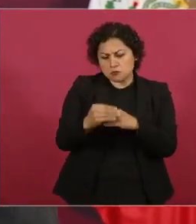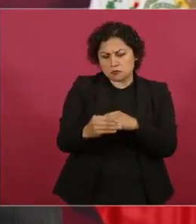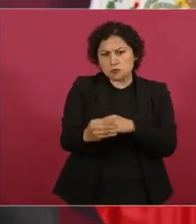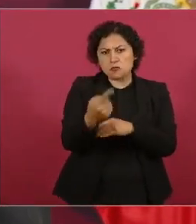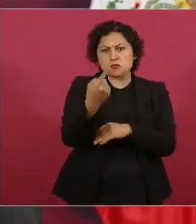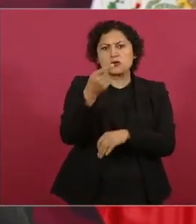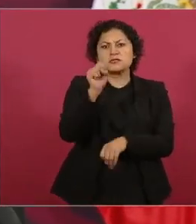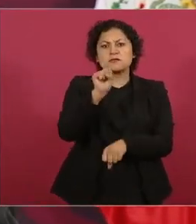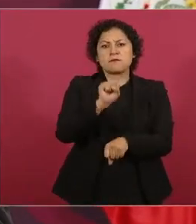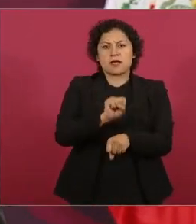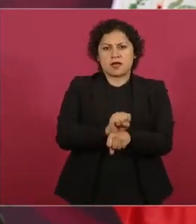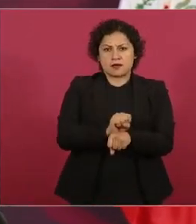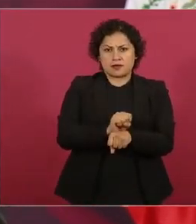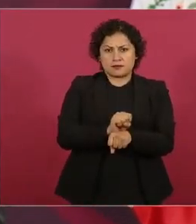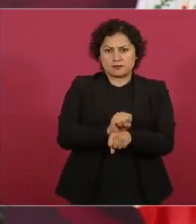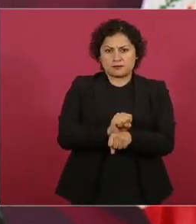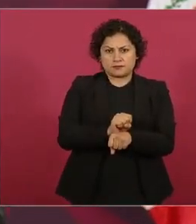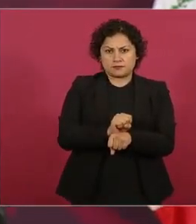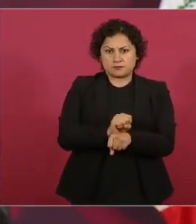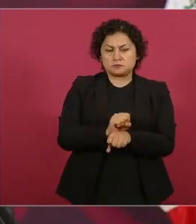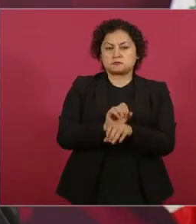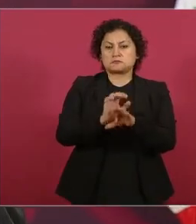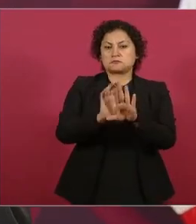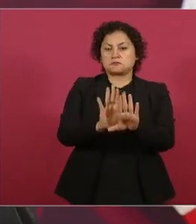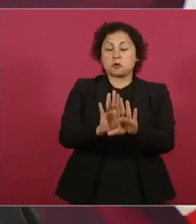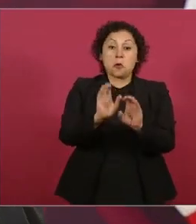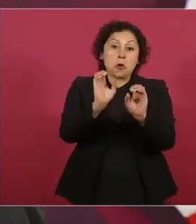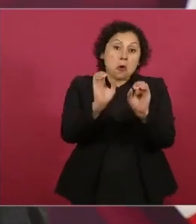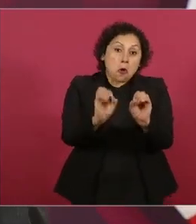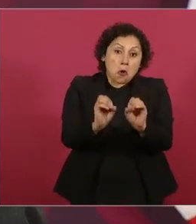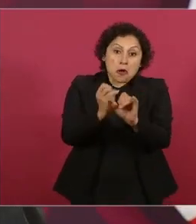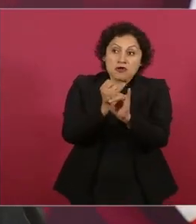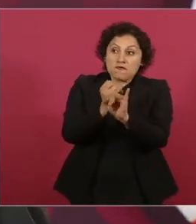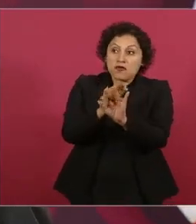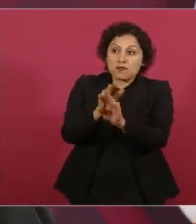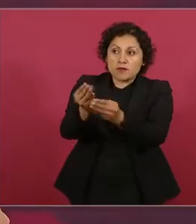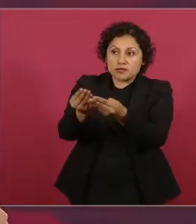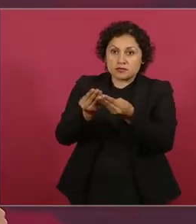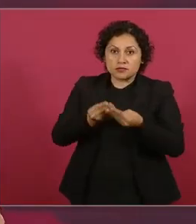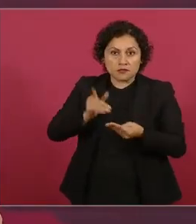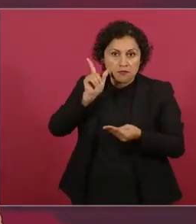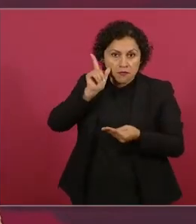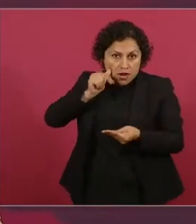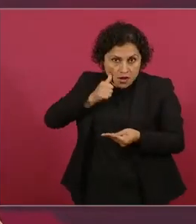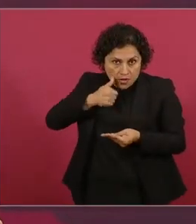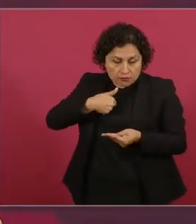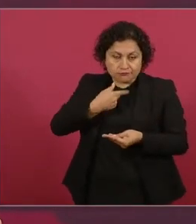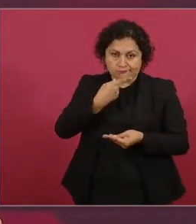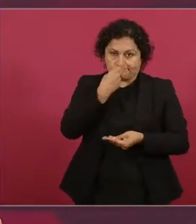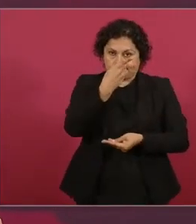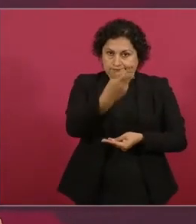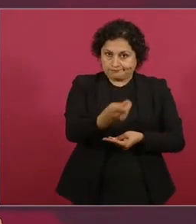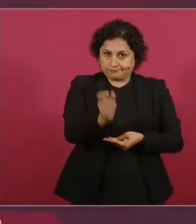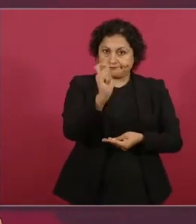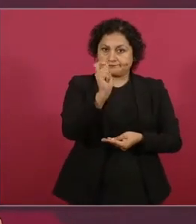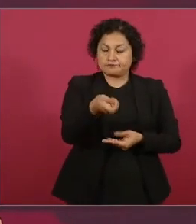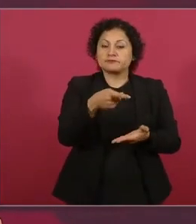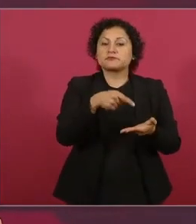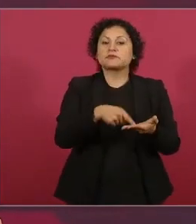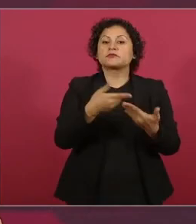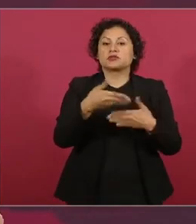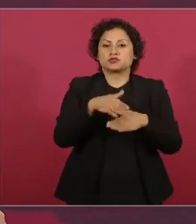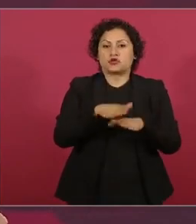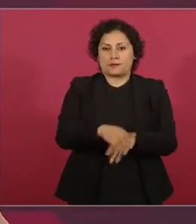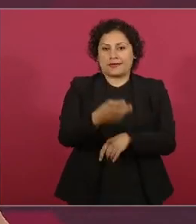si tengo los datos mañana, les informo de esta